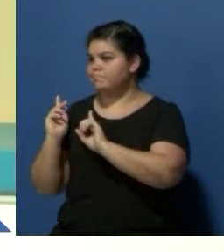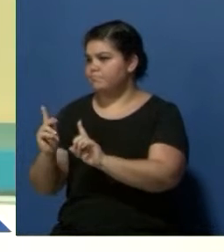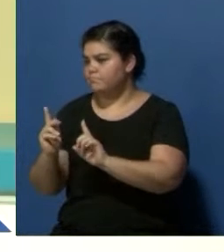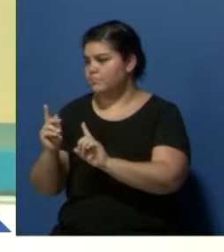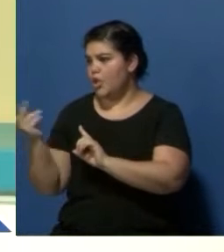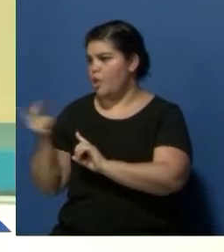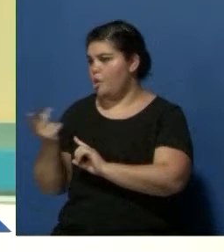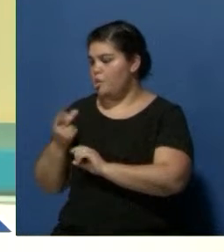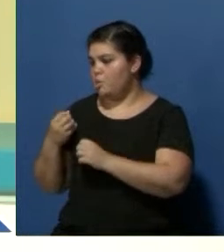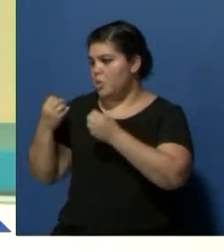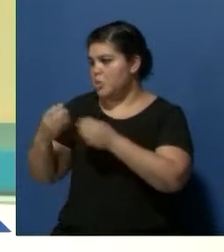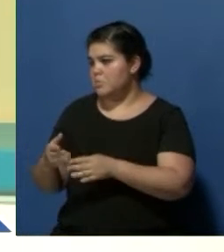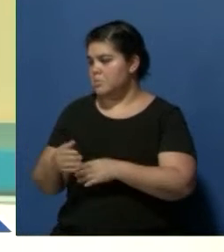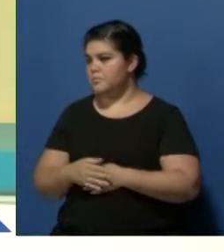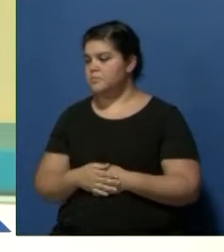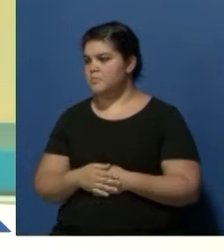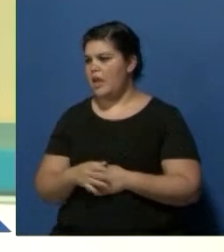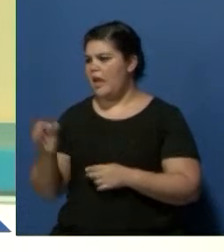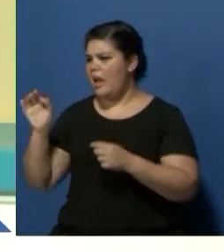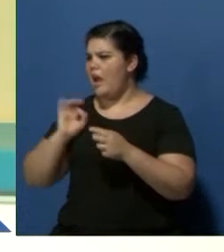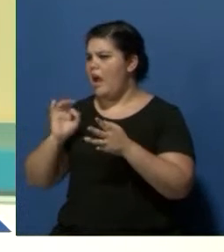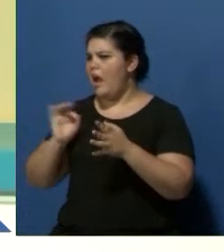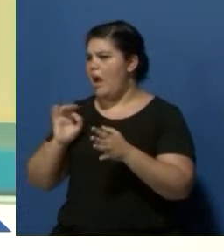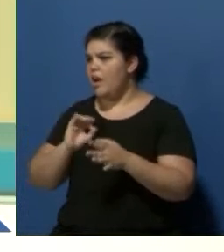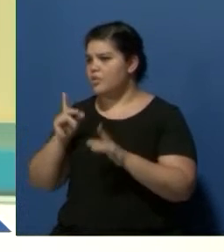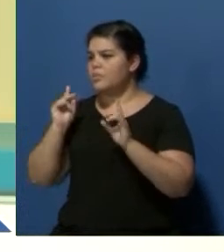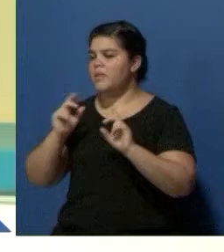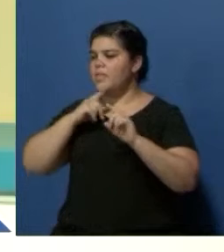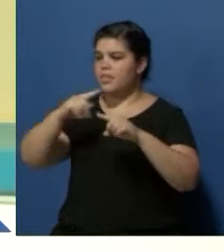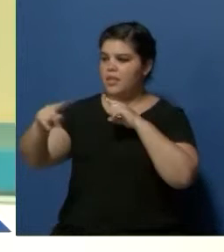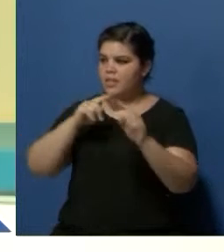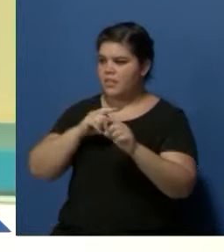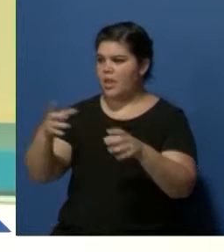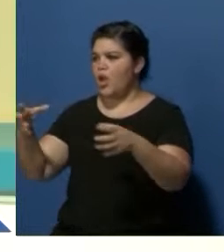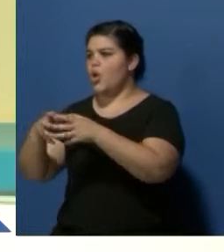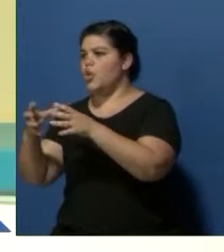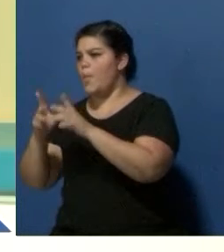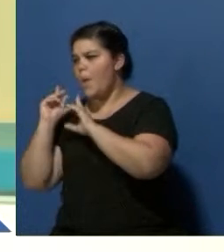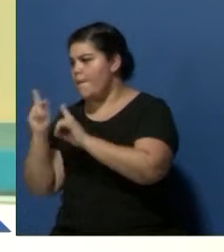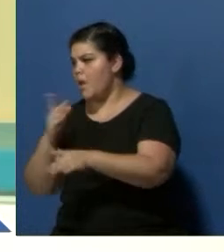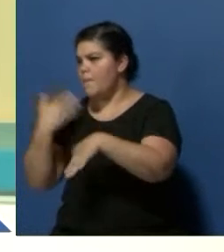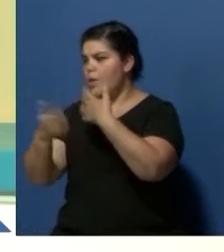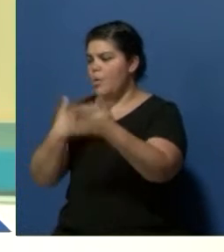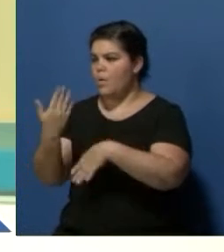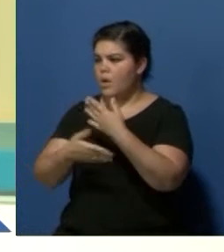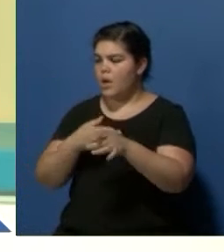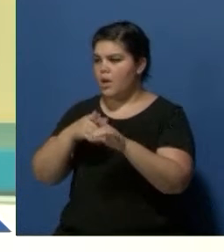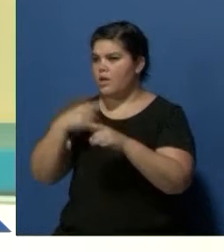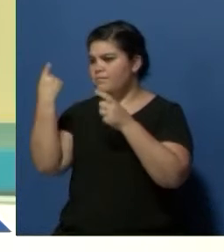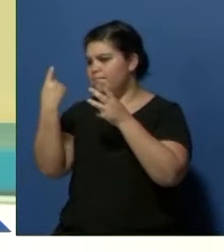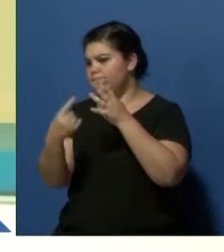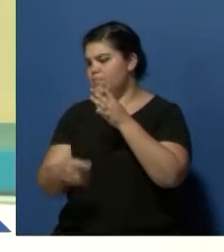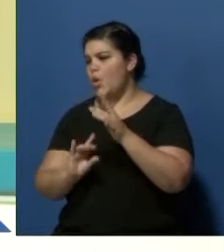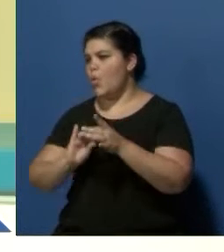compartimos la verdad que bastantes años, equipos, técnicos, hemos jugado con, han pasado muchos jugadores